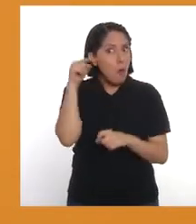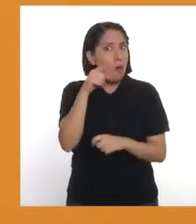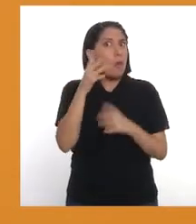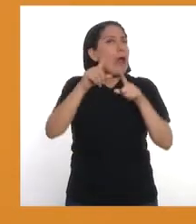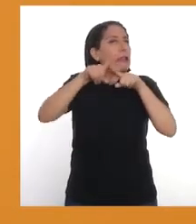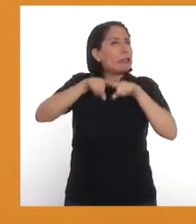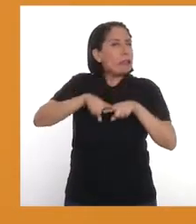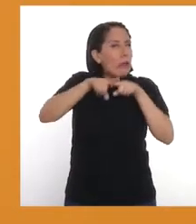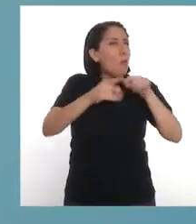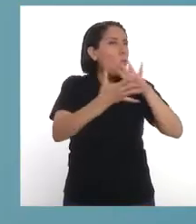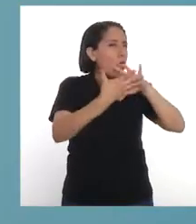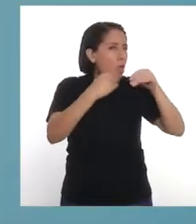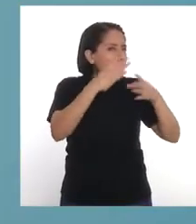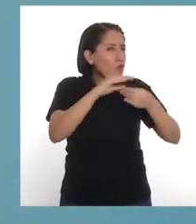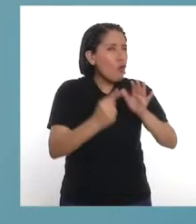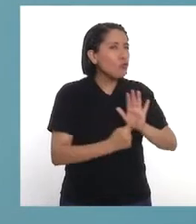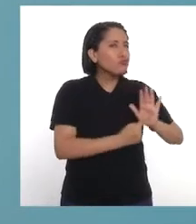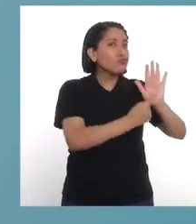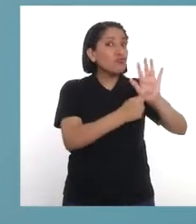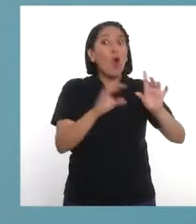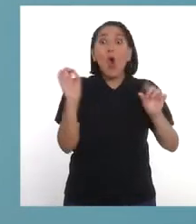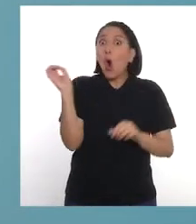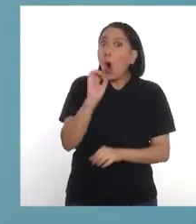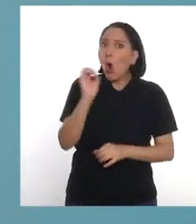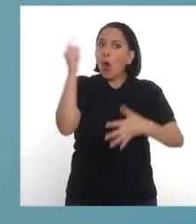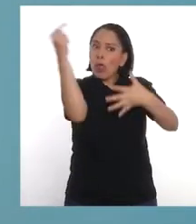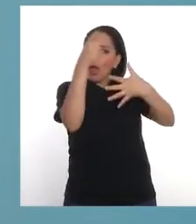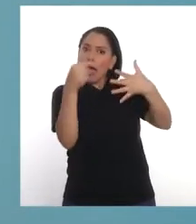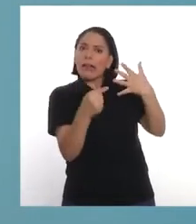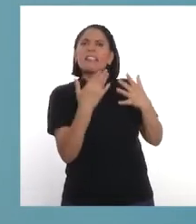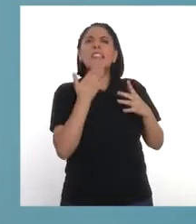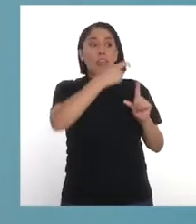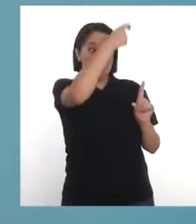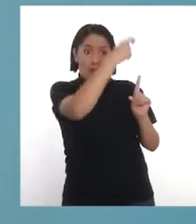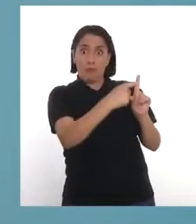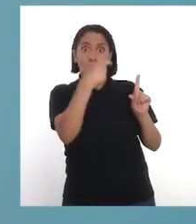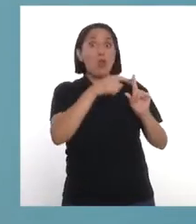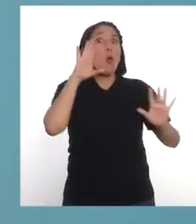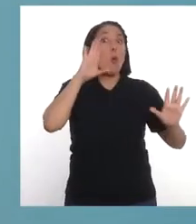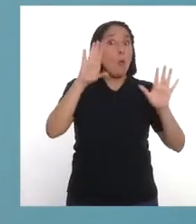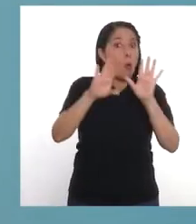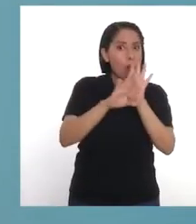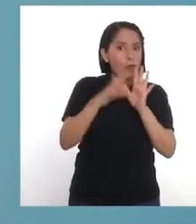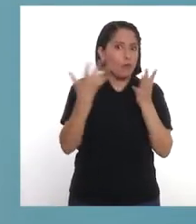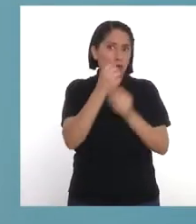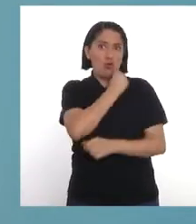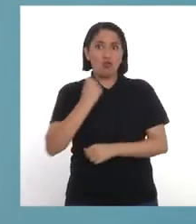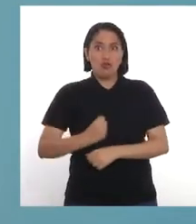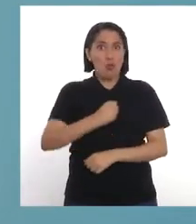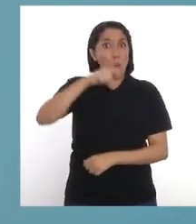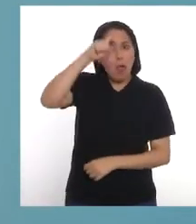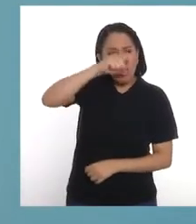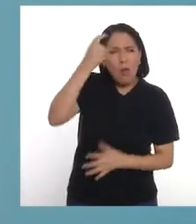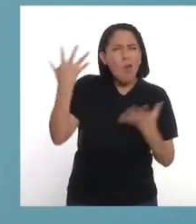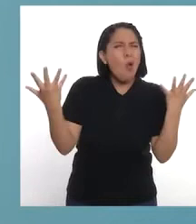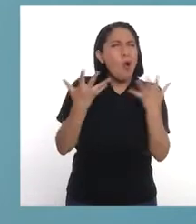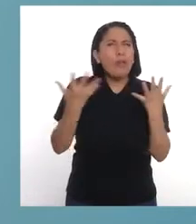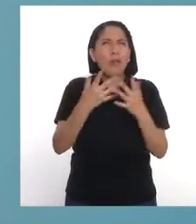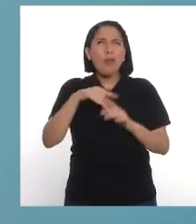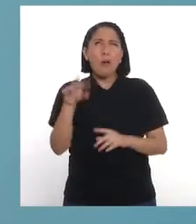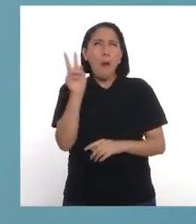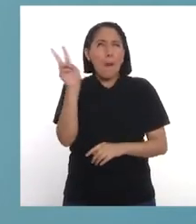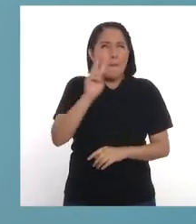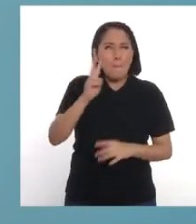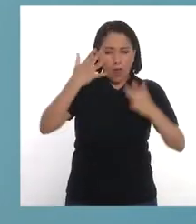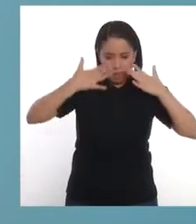de lo que queremos contar. O de las características que tiene nuestro personaje. Por ejemplo, me imagino que Super Loro tiene mucho verde